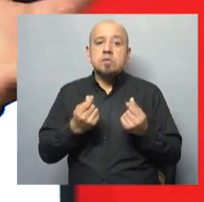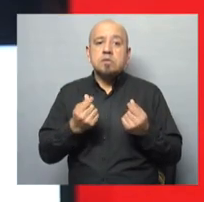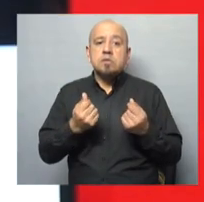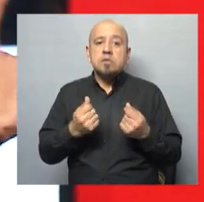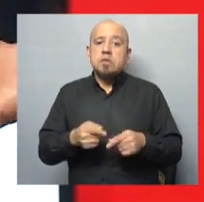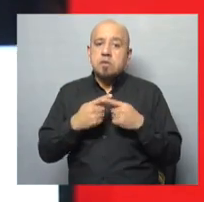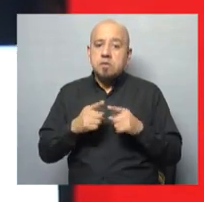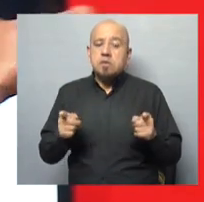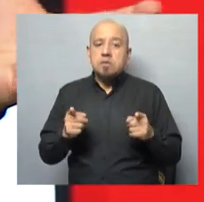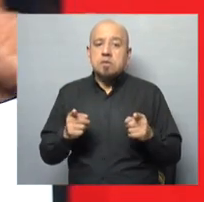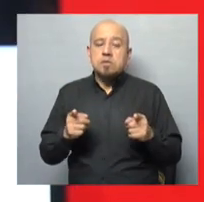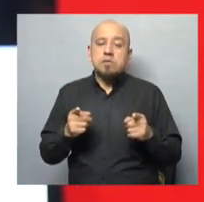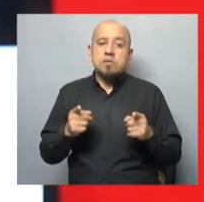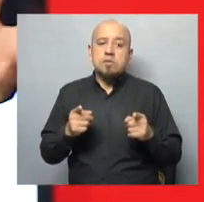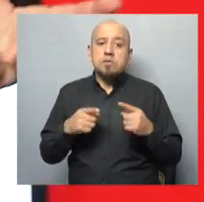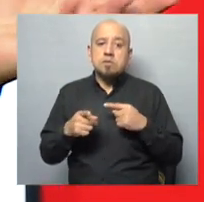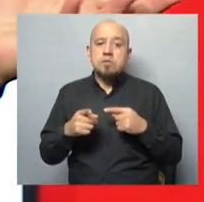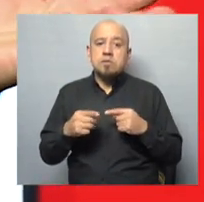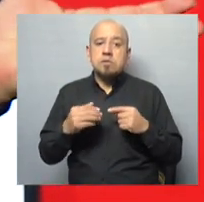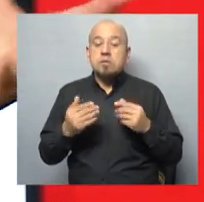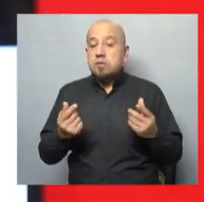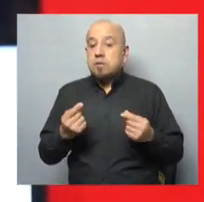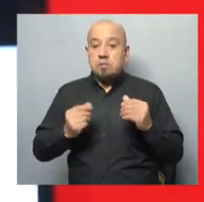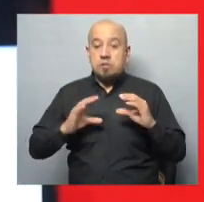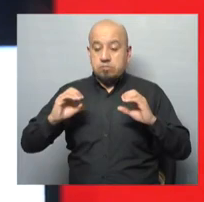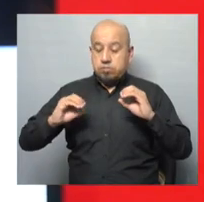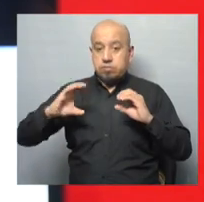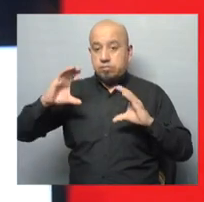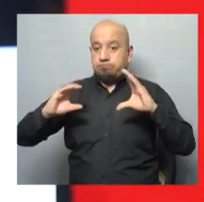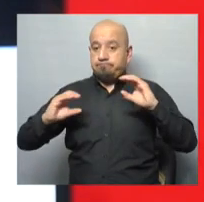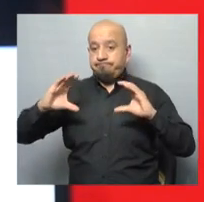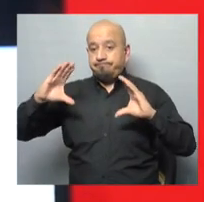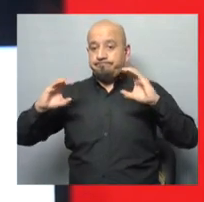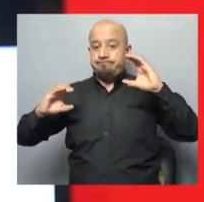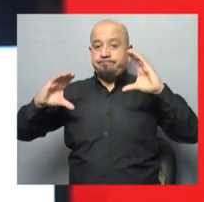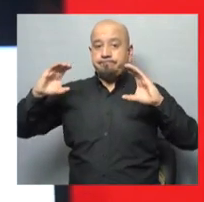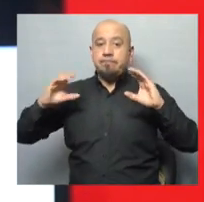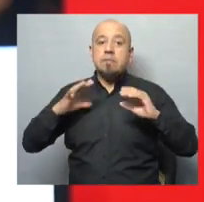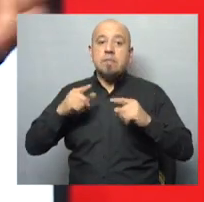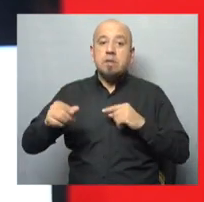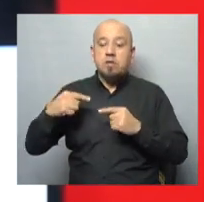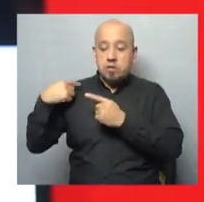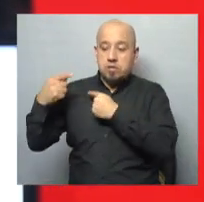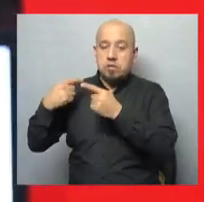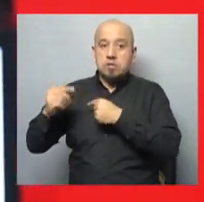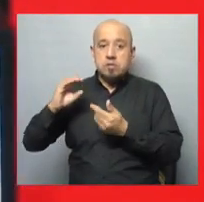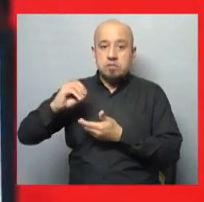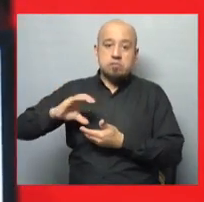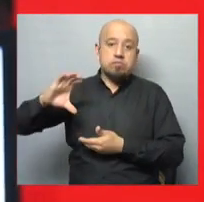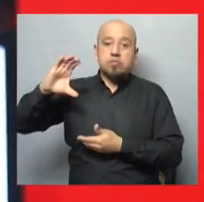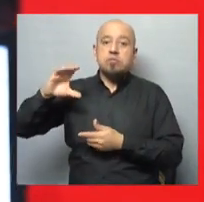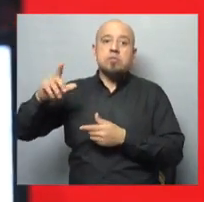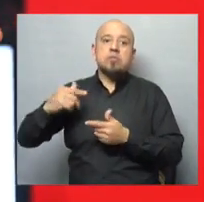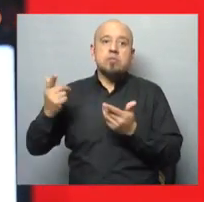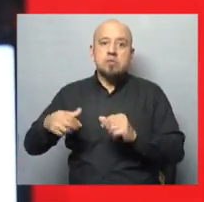otro los niveles de dinero que vos tenés con una serie de tener de repente el mercado latinoamericano entero